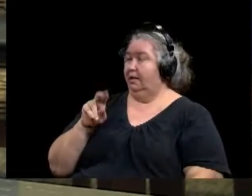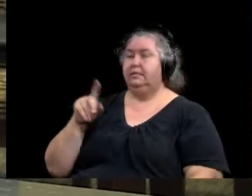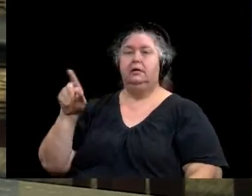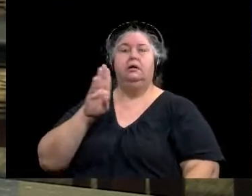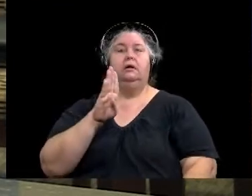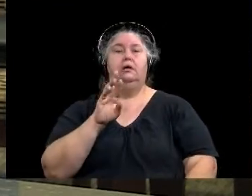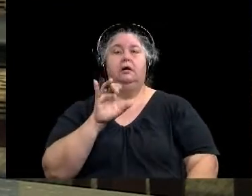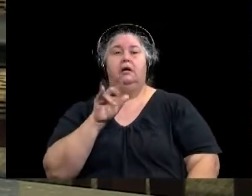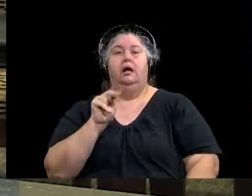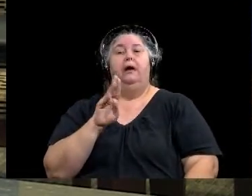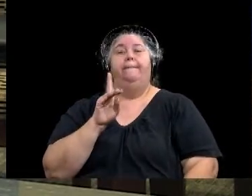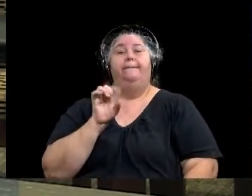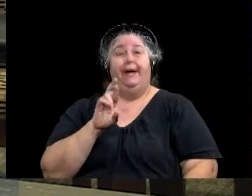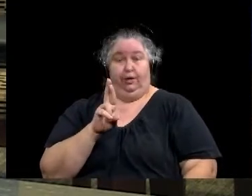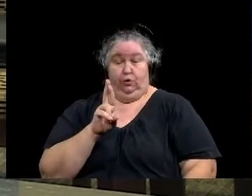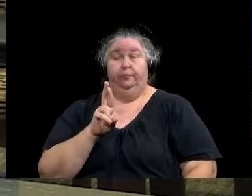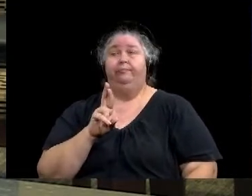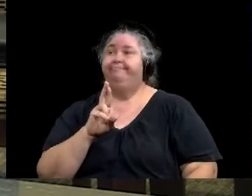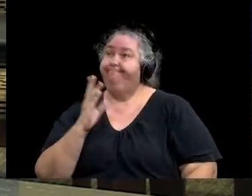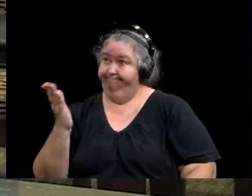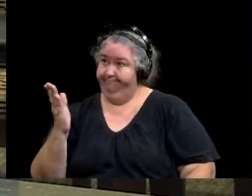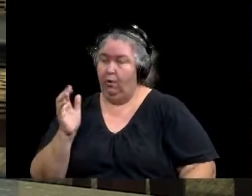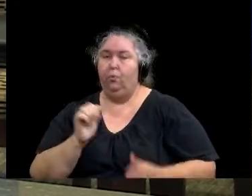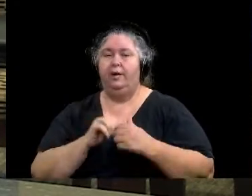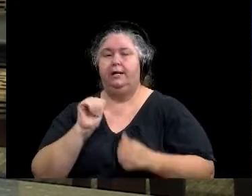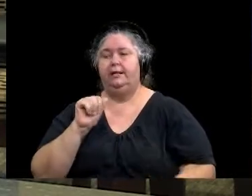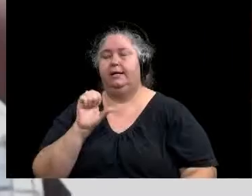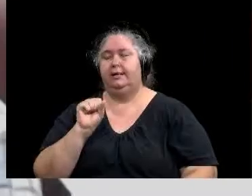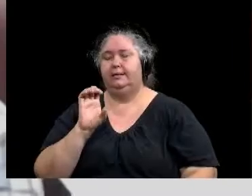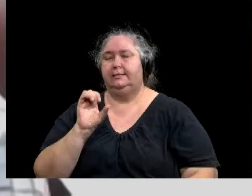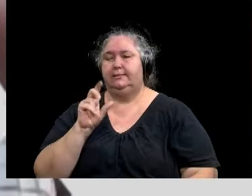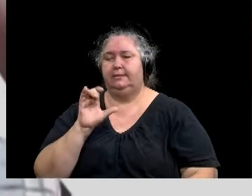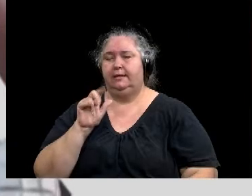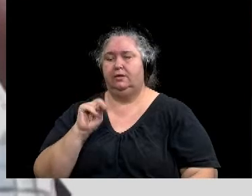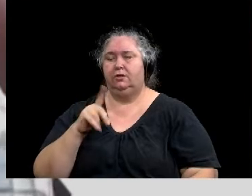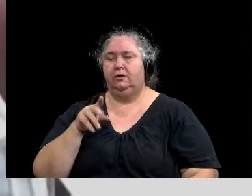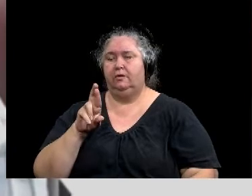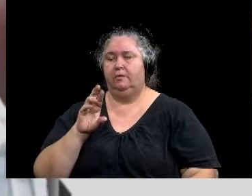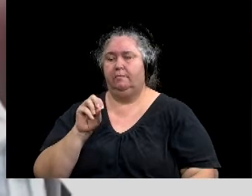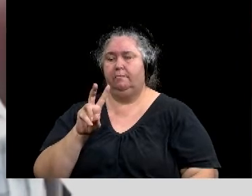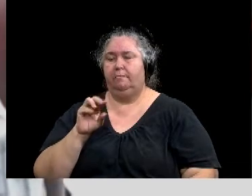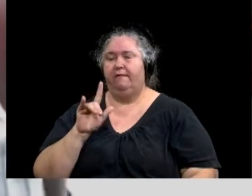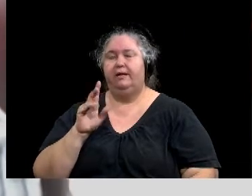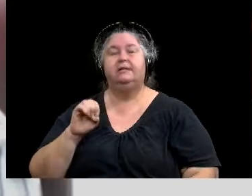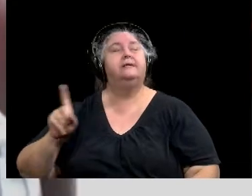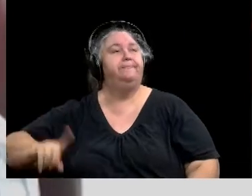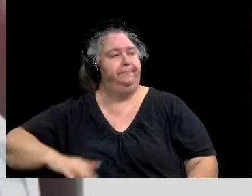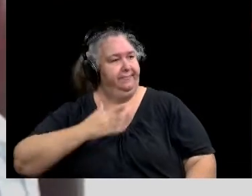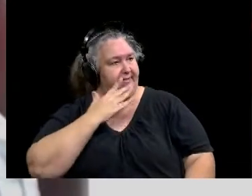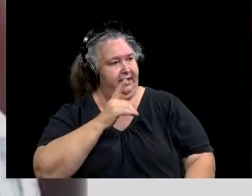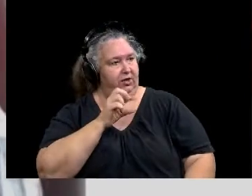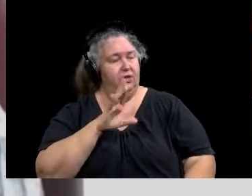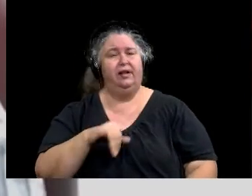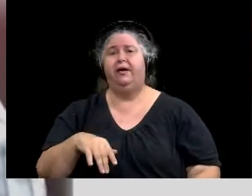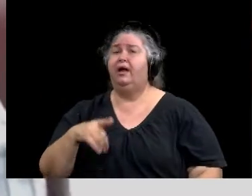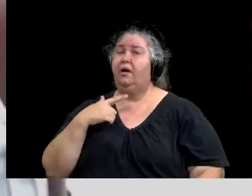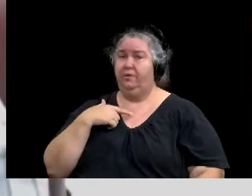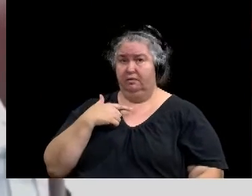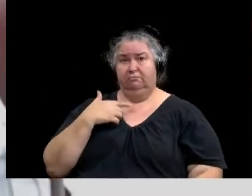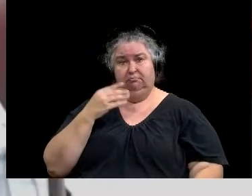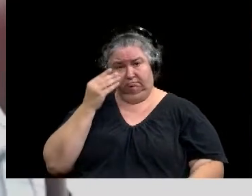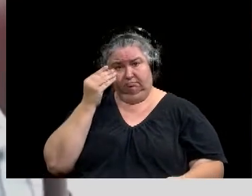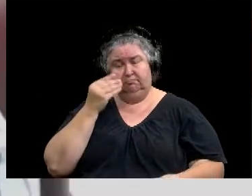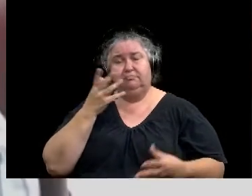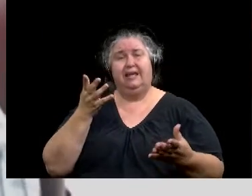cuidado ahora tacto petri disensión provence gracias leer y quiero decirles a todos el feliz